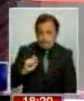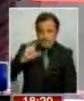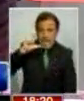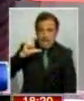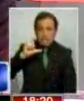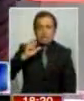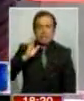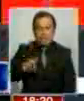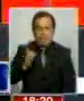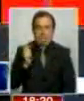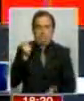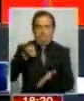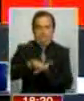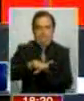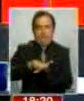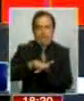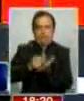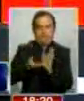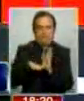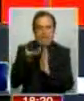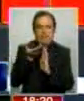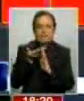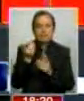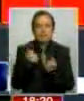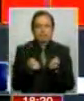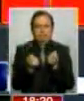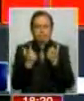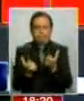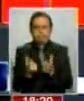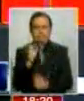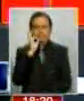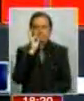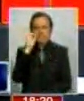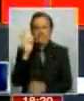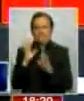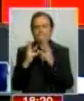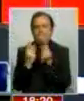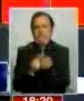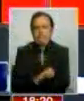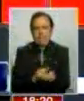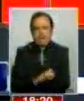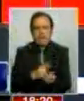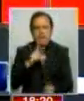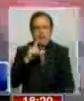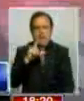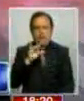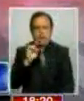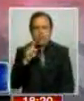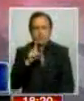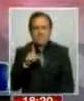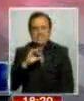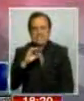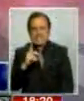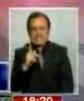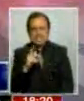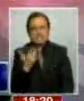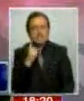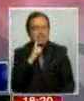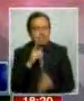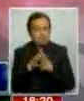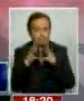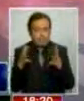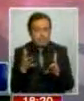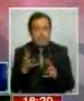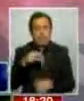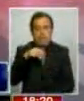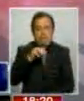hagan un esfuerzo mayor. Hay fortunas como los Luxich, los Mate, las grandes familias que todos conocemos que tienen grandes inversiones. ¿Cuánto pagan hoy y cuánto van a pagar